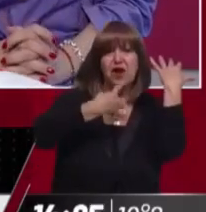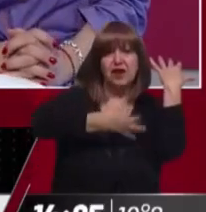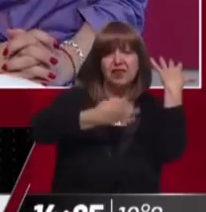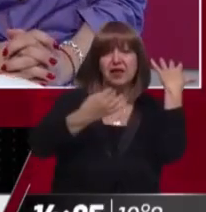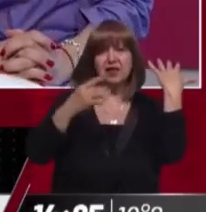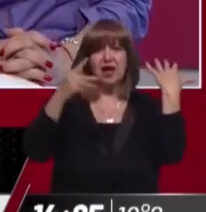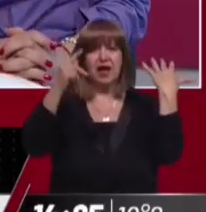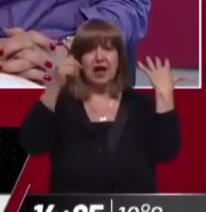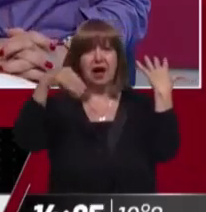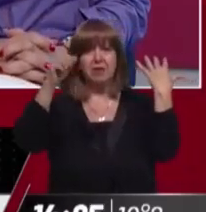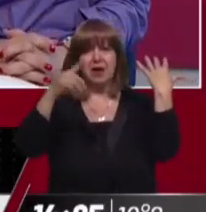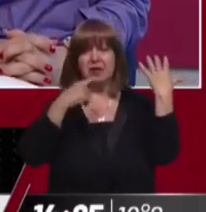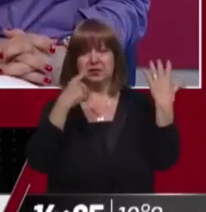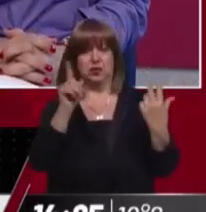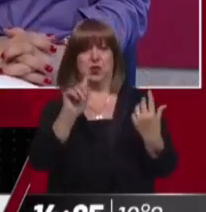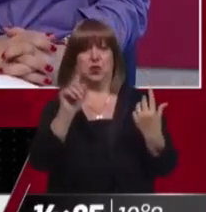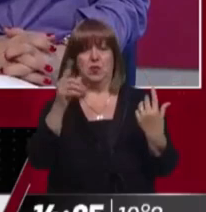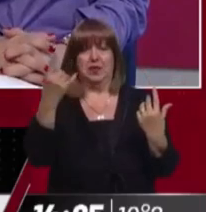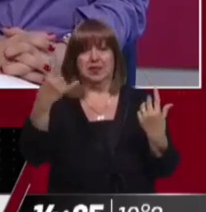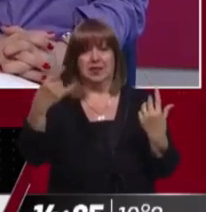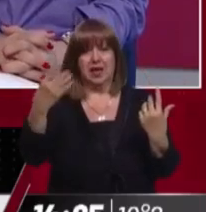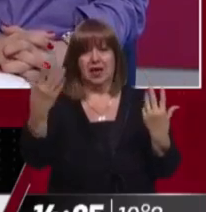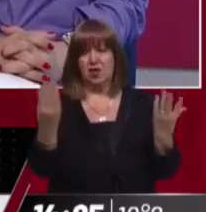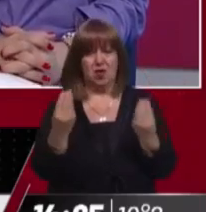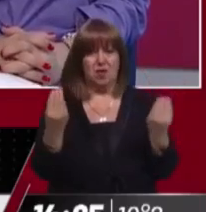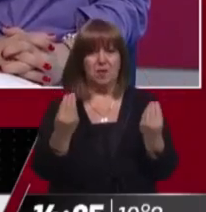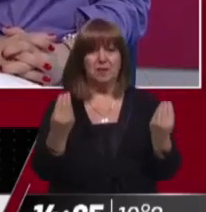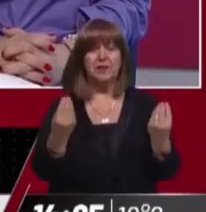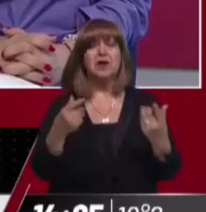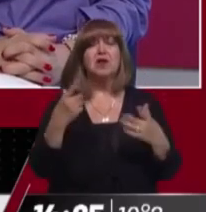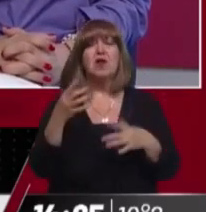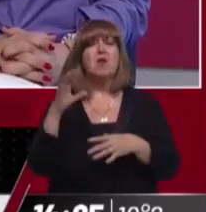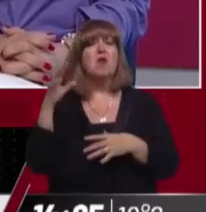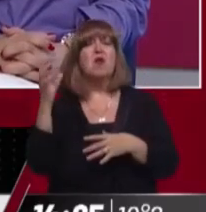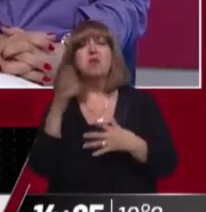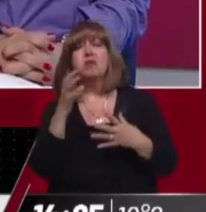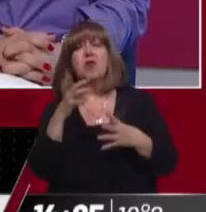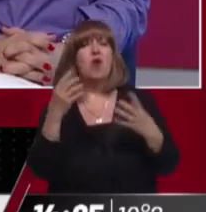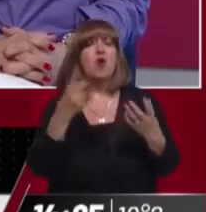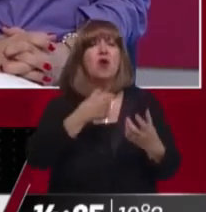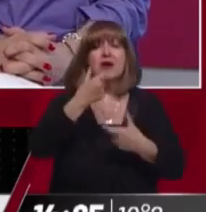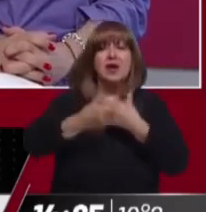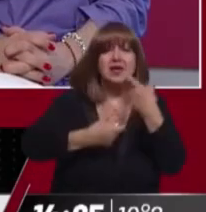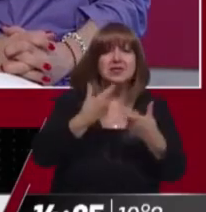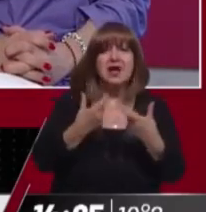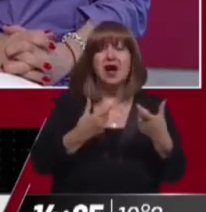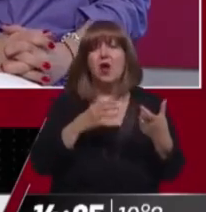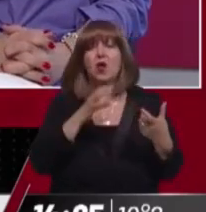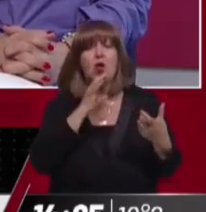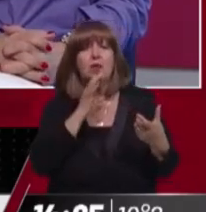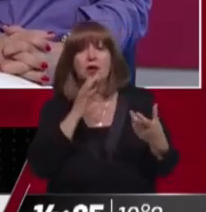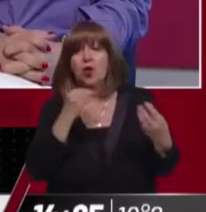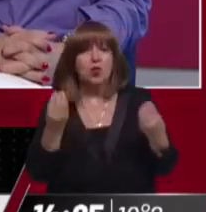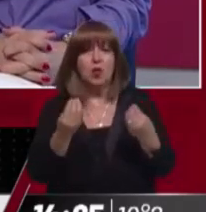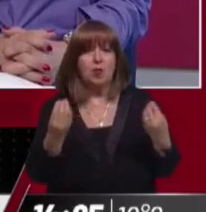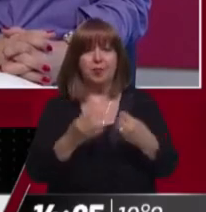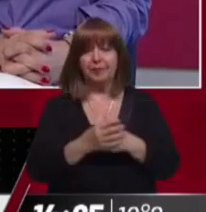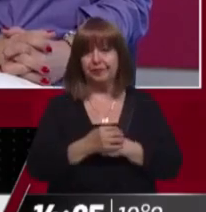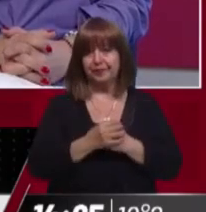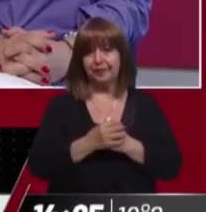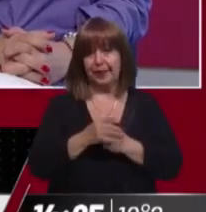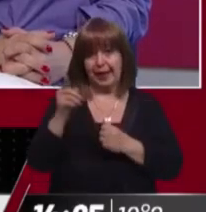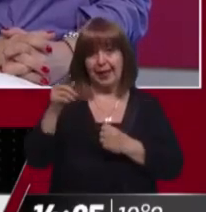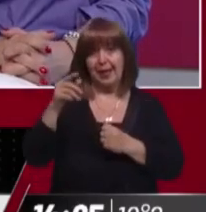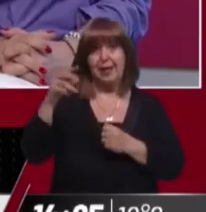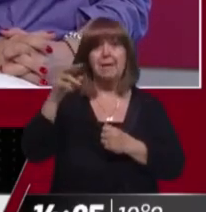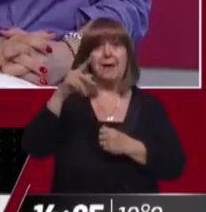elecciones Y quién puede ser el futuro presidente se ríen de todo esto o lo toman con cierta seriedad bueno sí